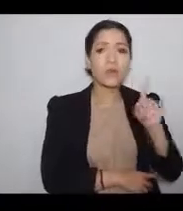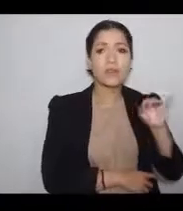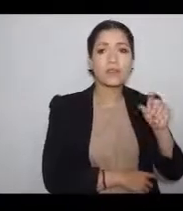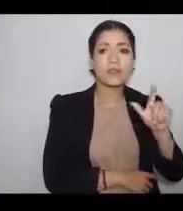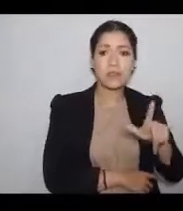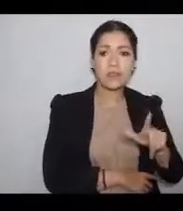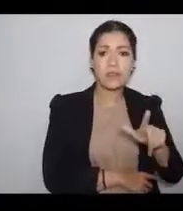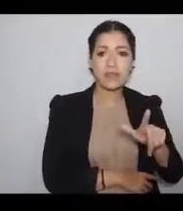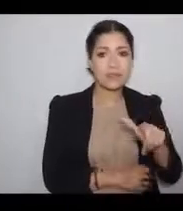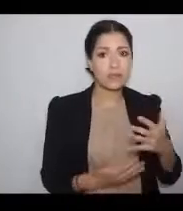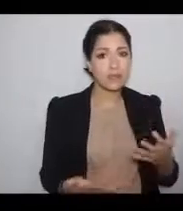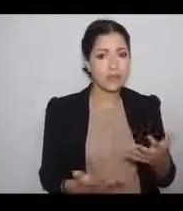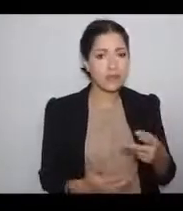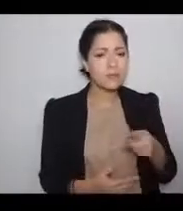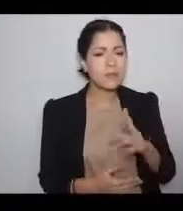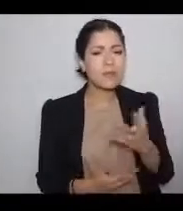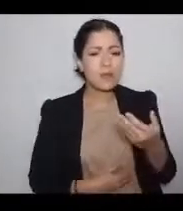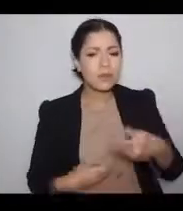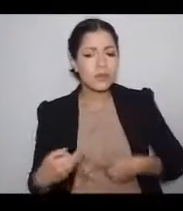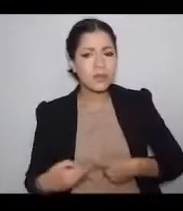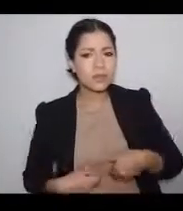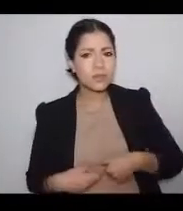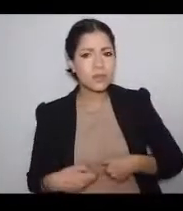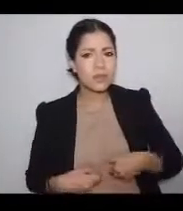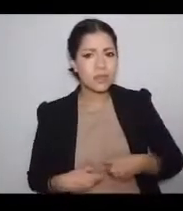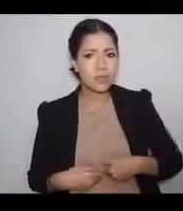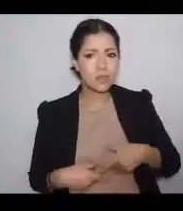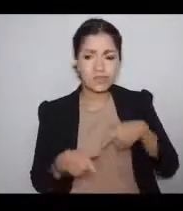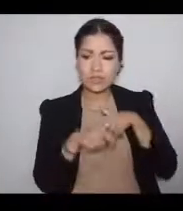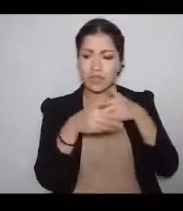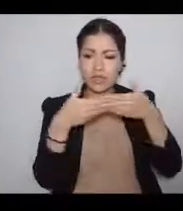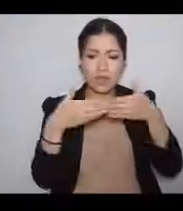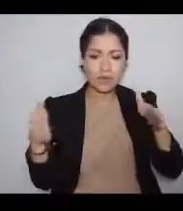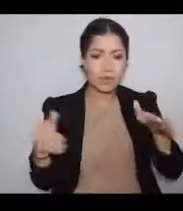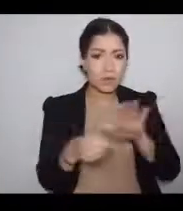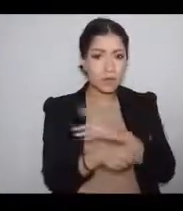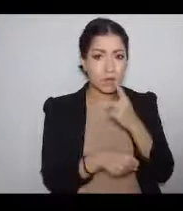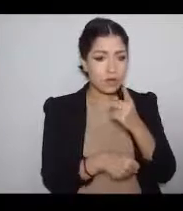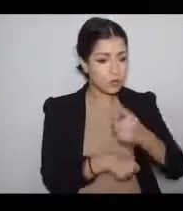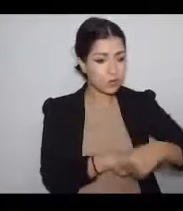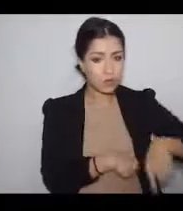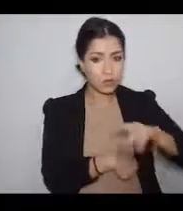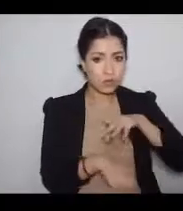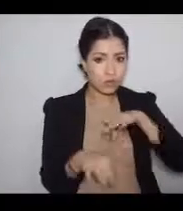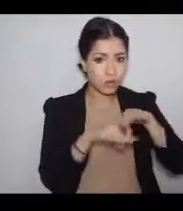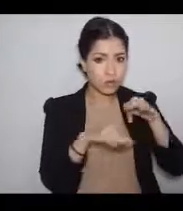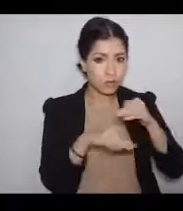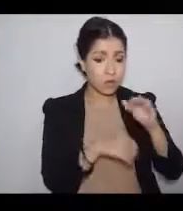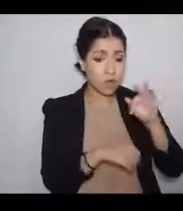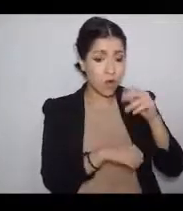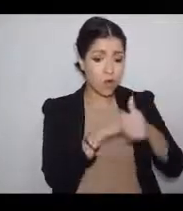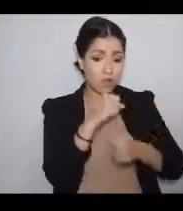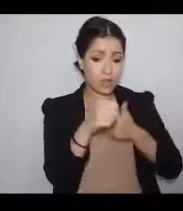que estos teatros siguen abiertos porque durante 40 años ayudé a llenarlos.